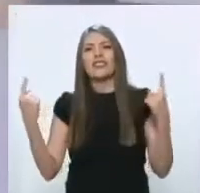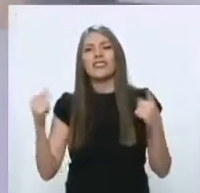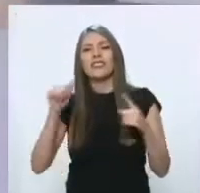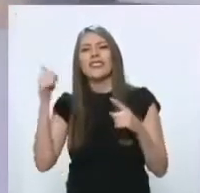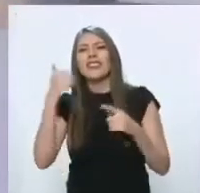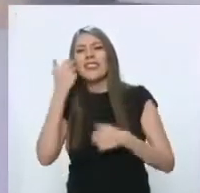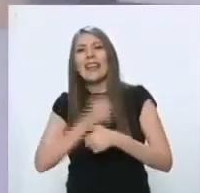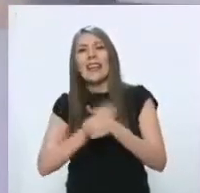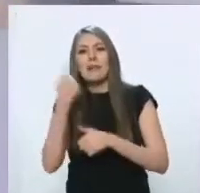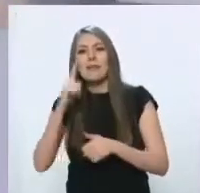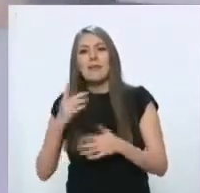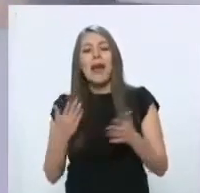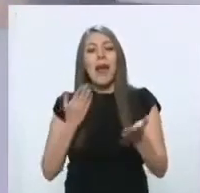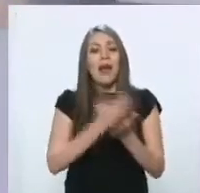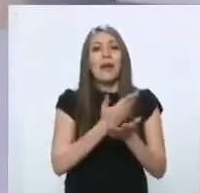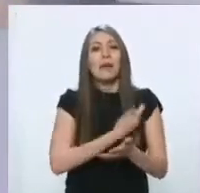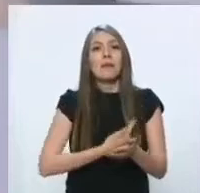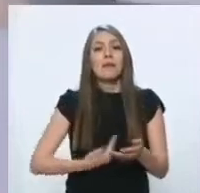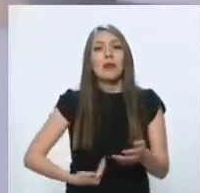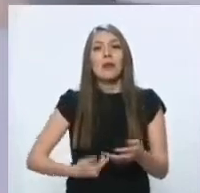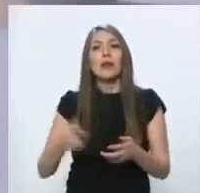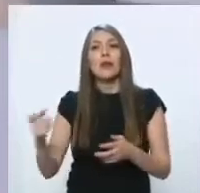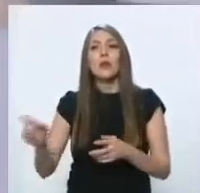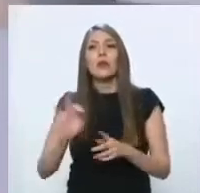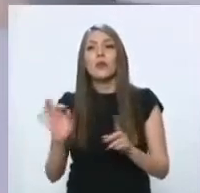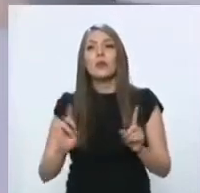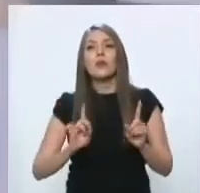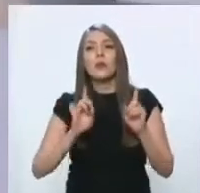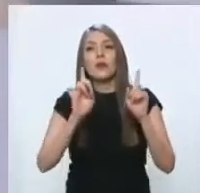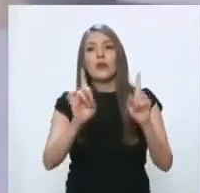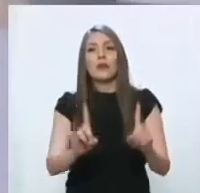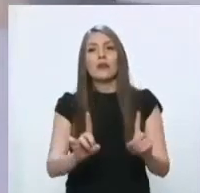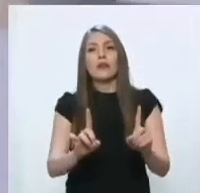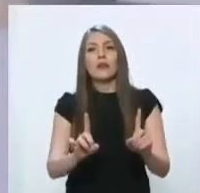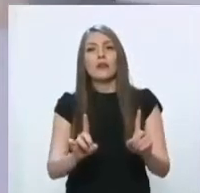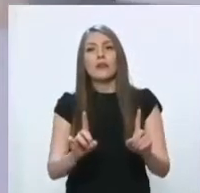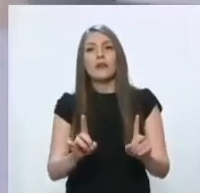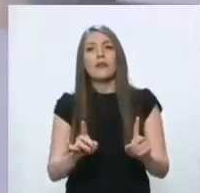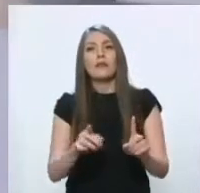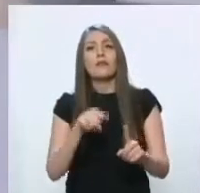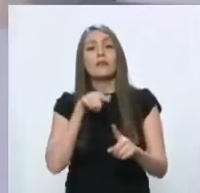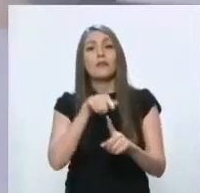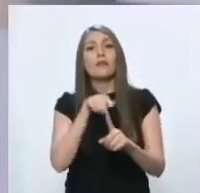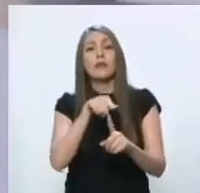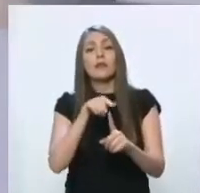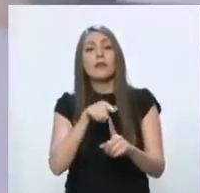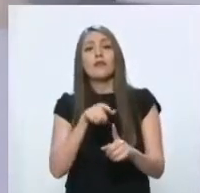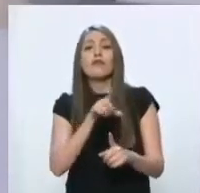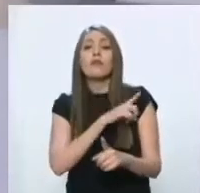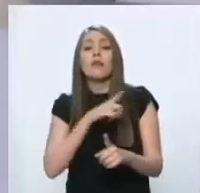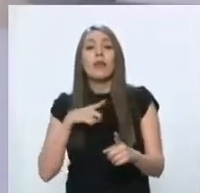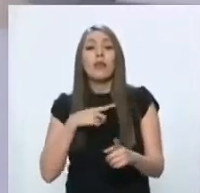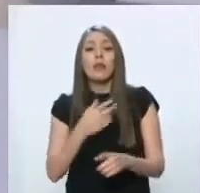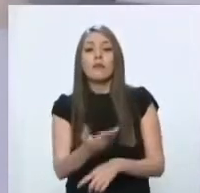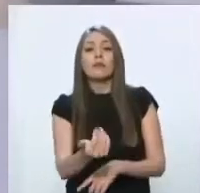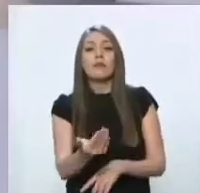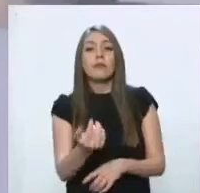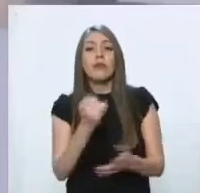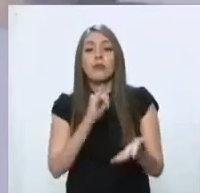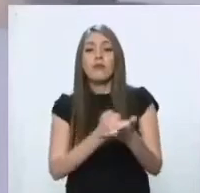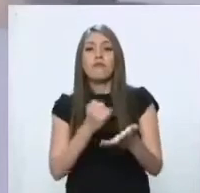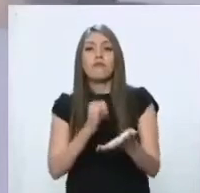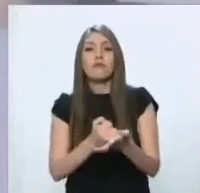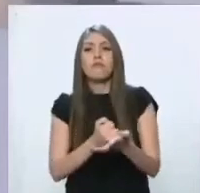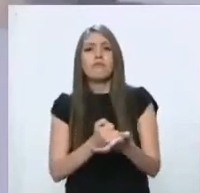se hubieran atrevido a pararse enfrente del gran capital y decirle, tienes que pagar impuestos. No me lo imagino. No, de hecho eran